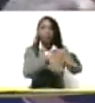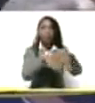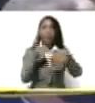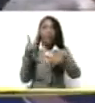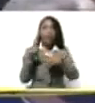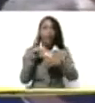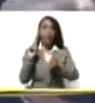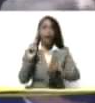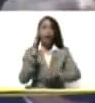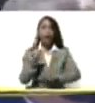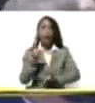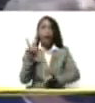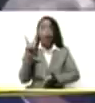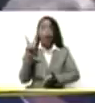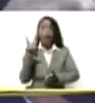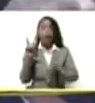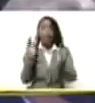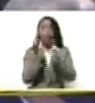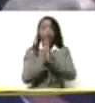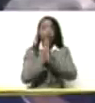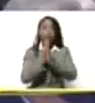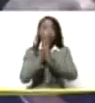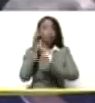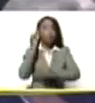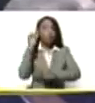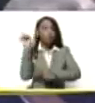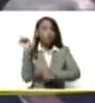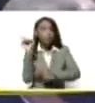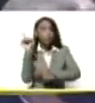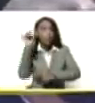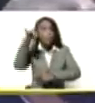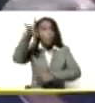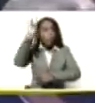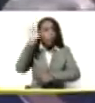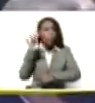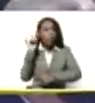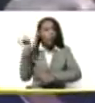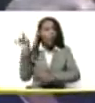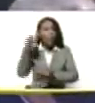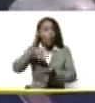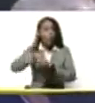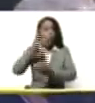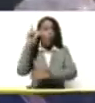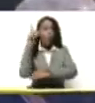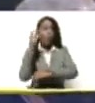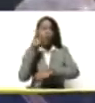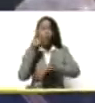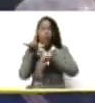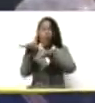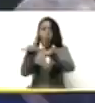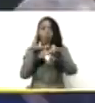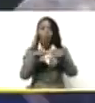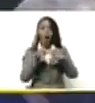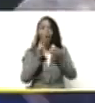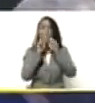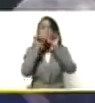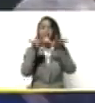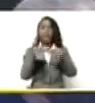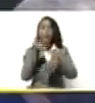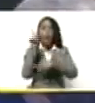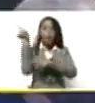porque hemos ido logrando mecanismos señor vicepresidente de economía que